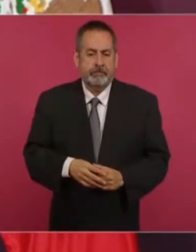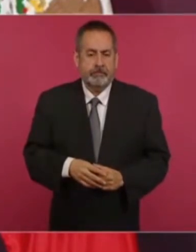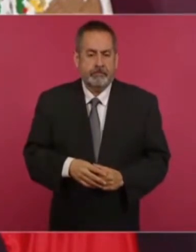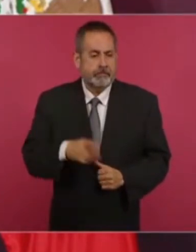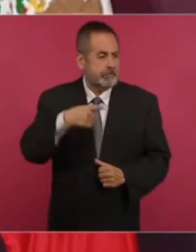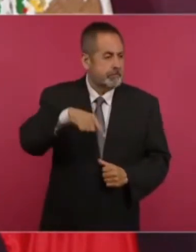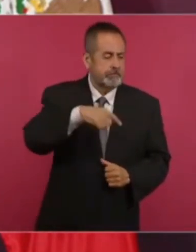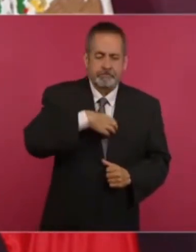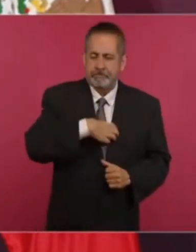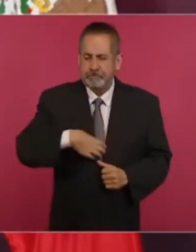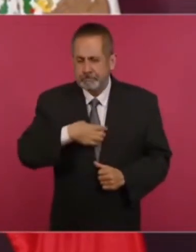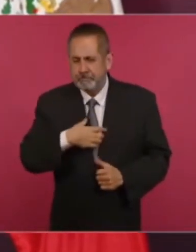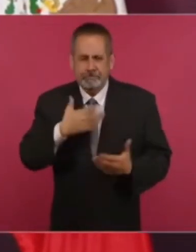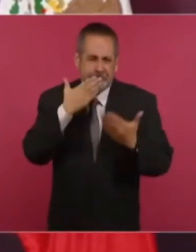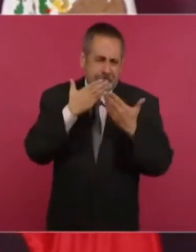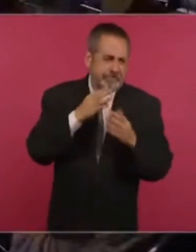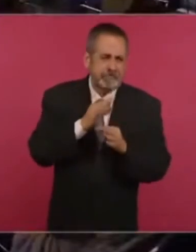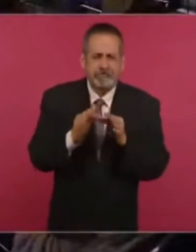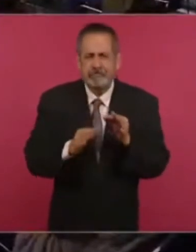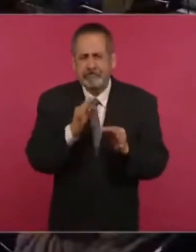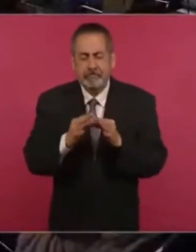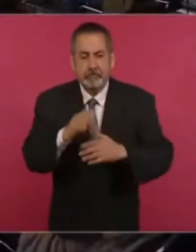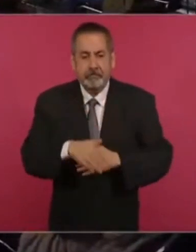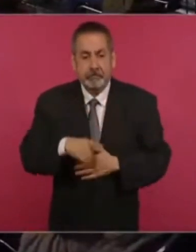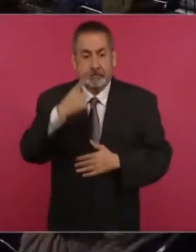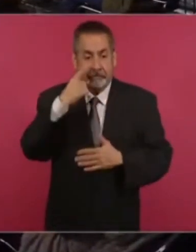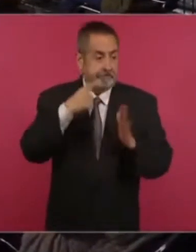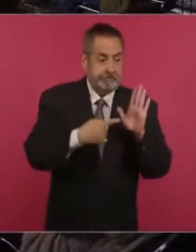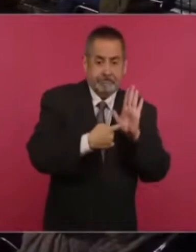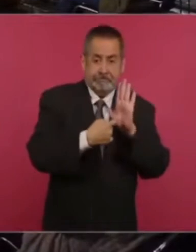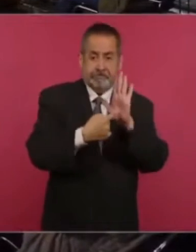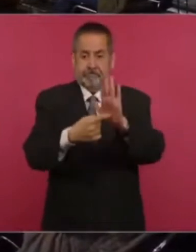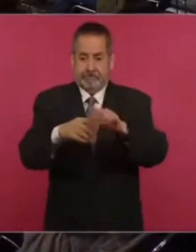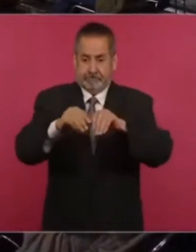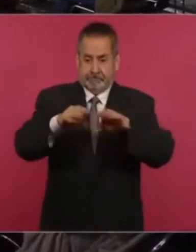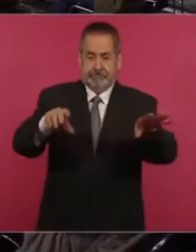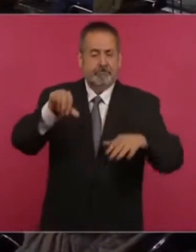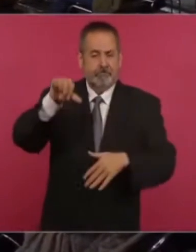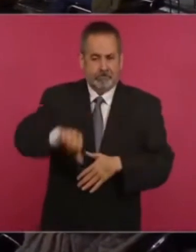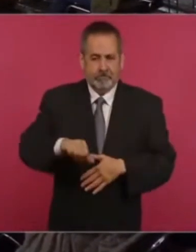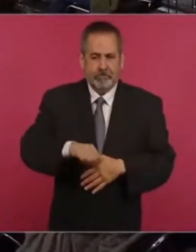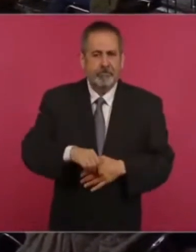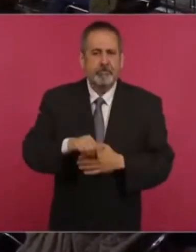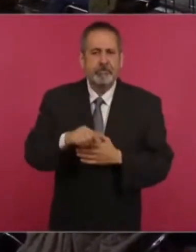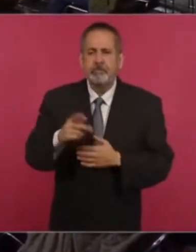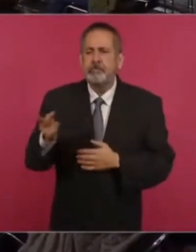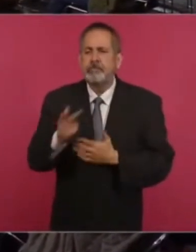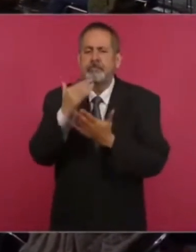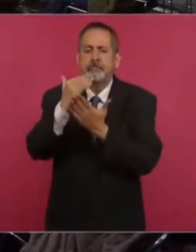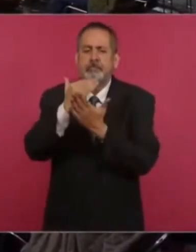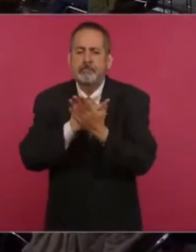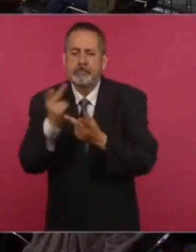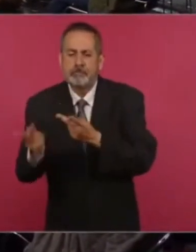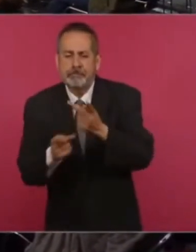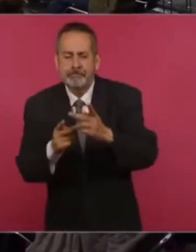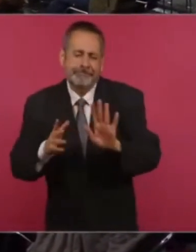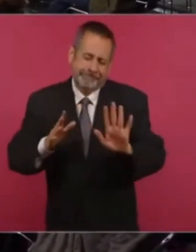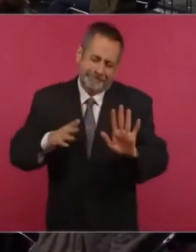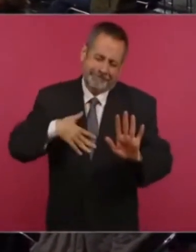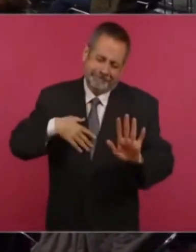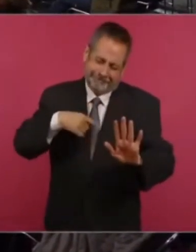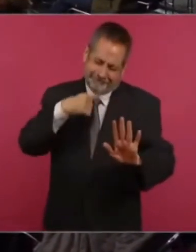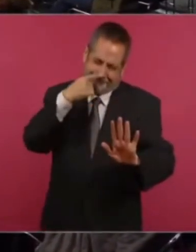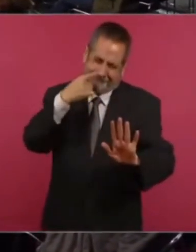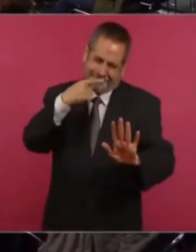estar contentos, satisfechos. Miren lo que les voy a mostrar, lo de hoy, la encuesta. Voy a tirar un poquito de